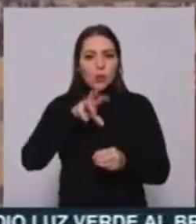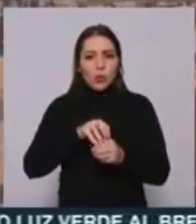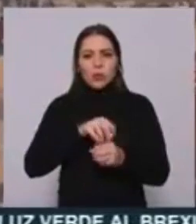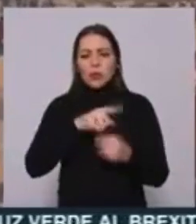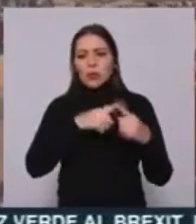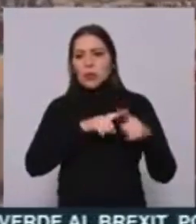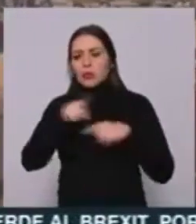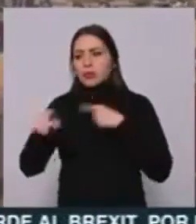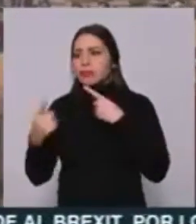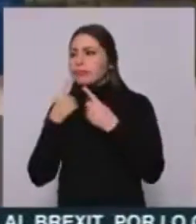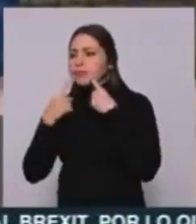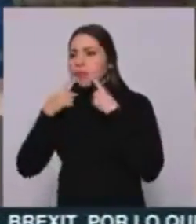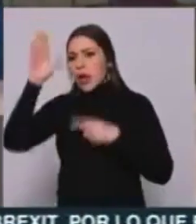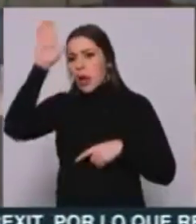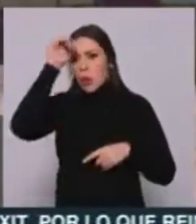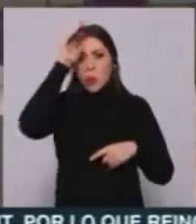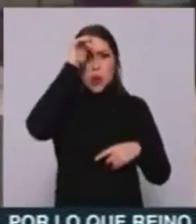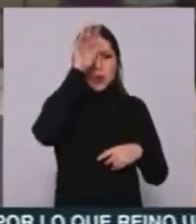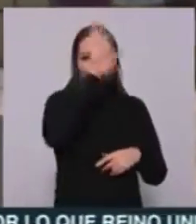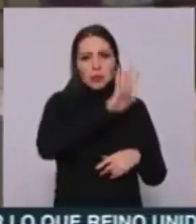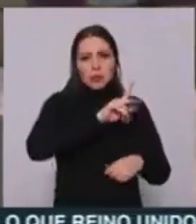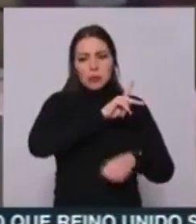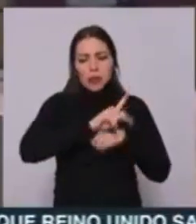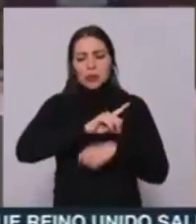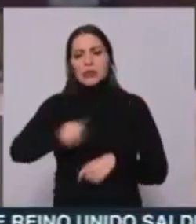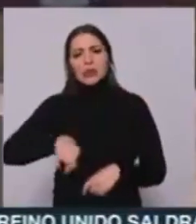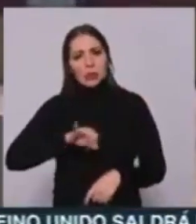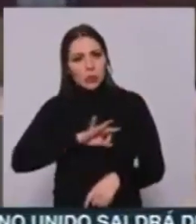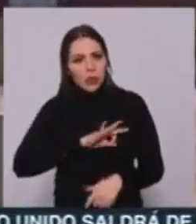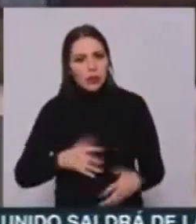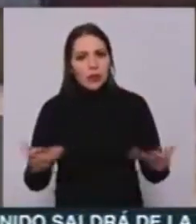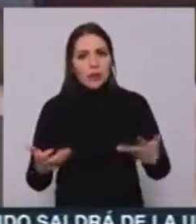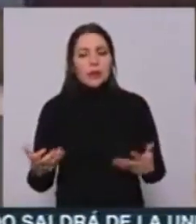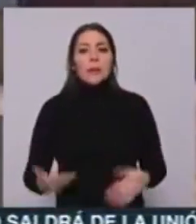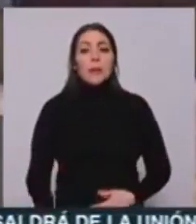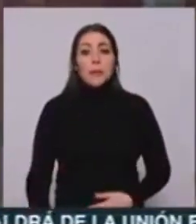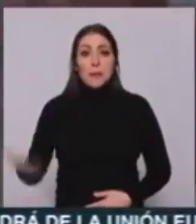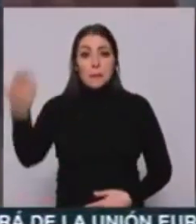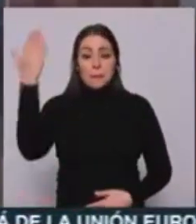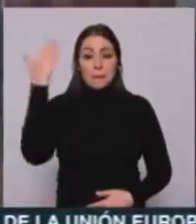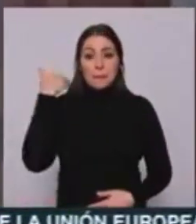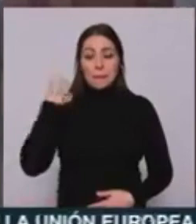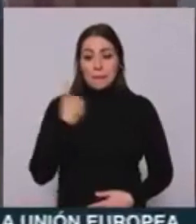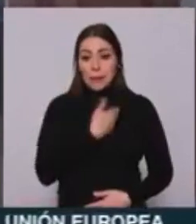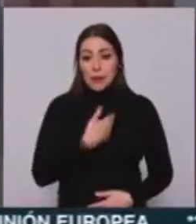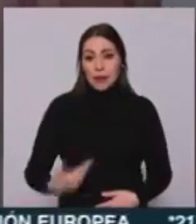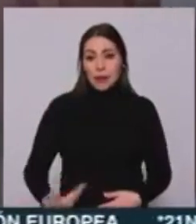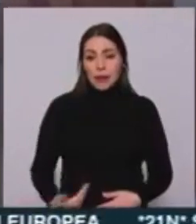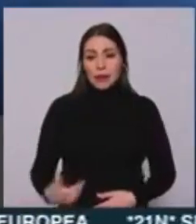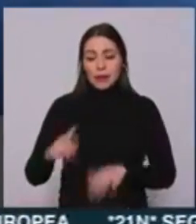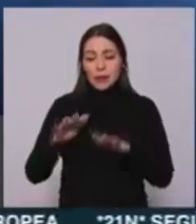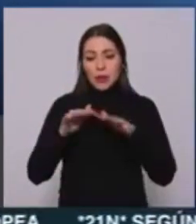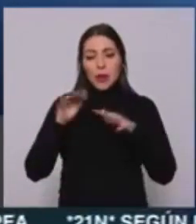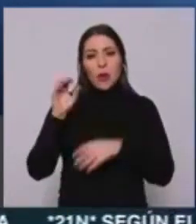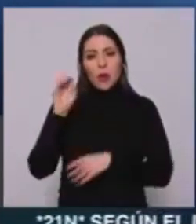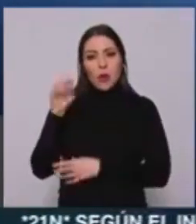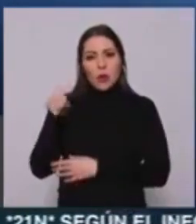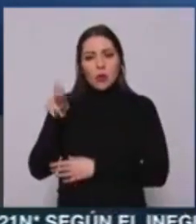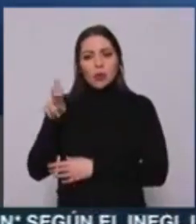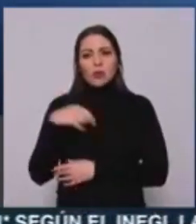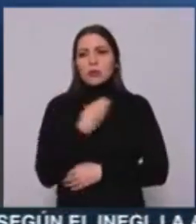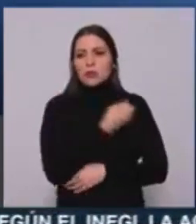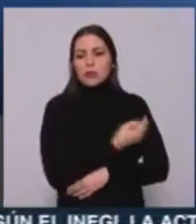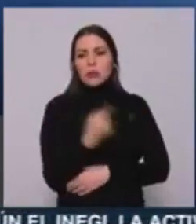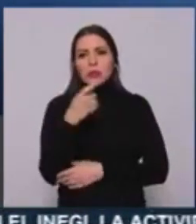posible. Yo lo demostré cuando era presidenta de la Asamblea General de las Naciones Unidas y lo hice con 193 estados.